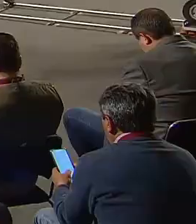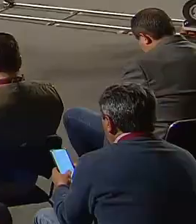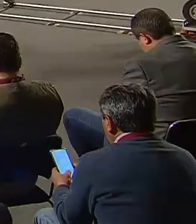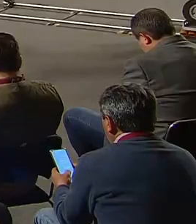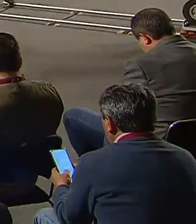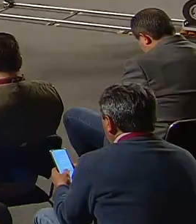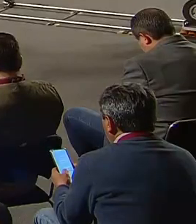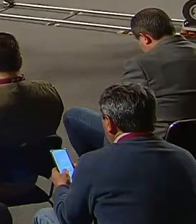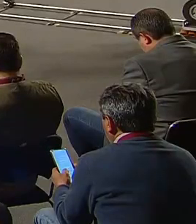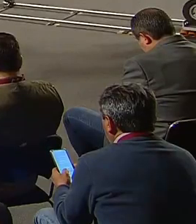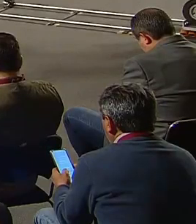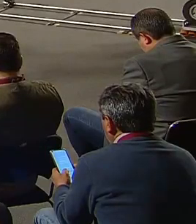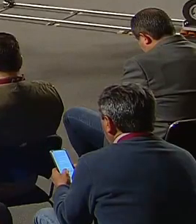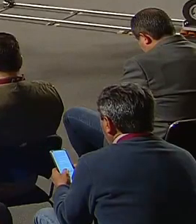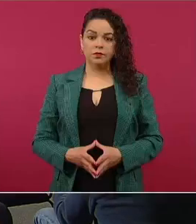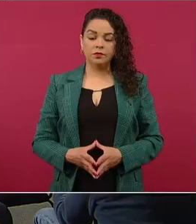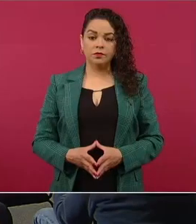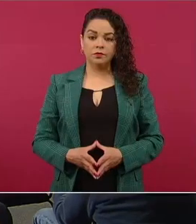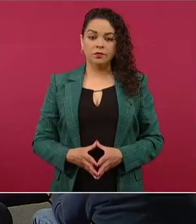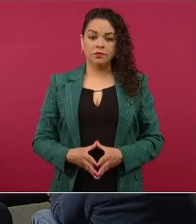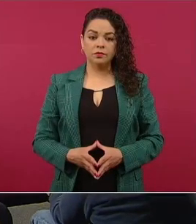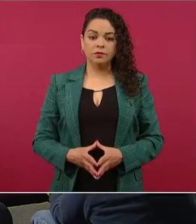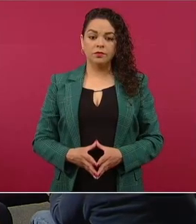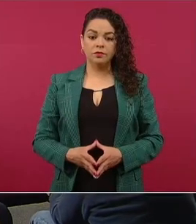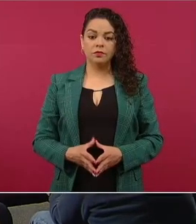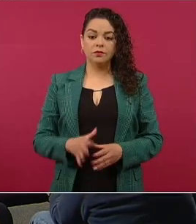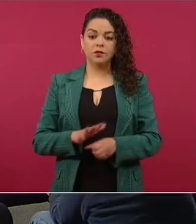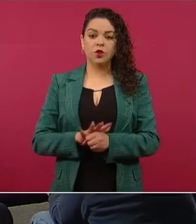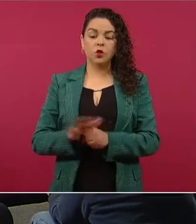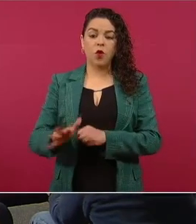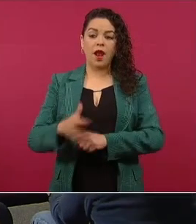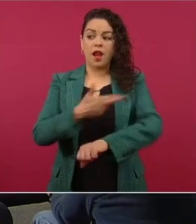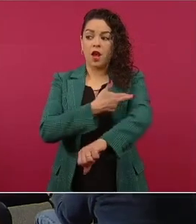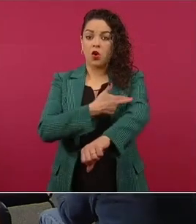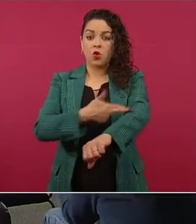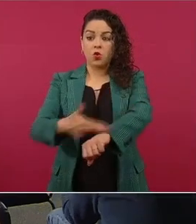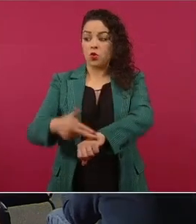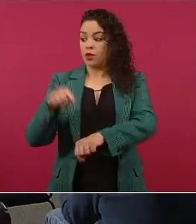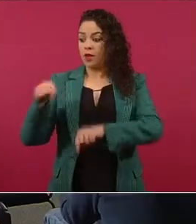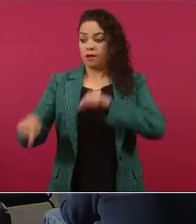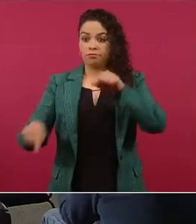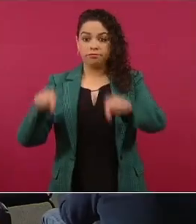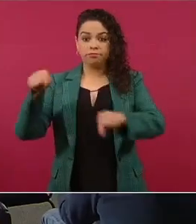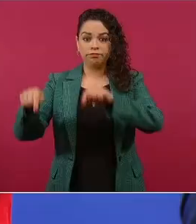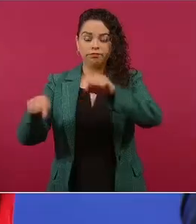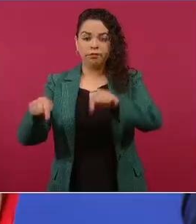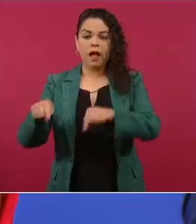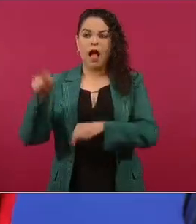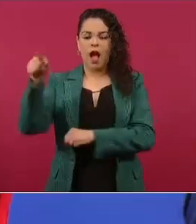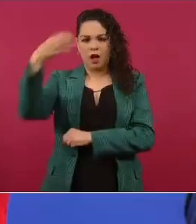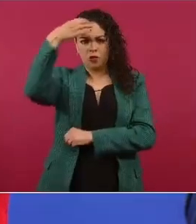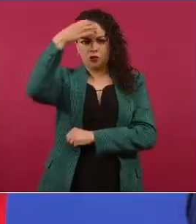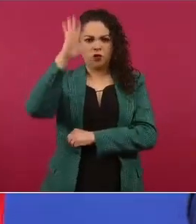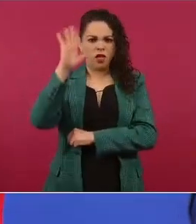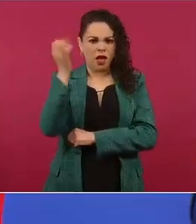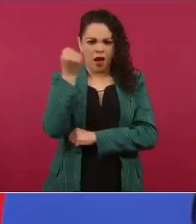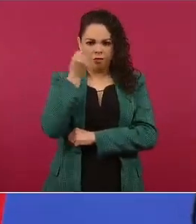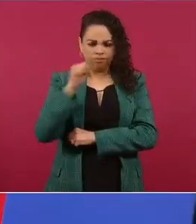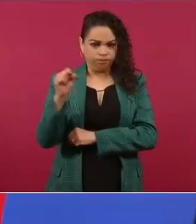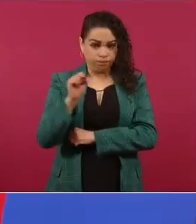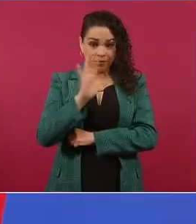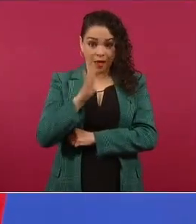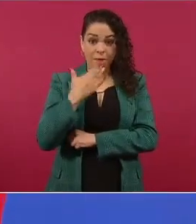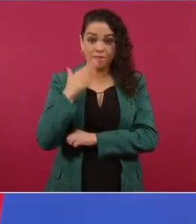y de las rutas que van a integrar el tren. Es decir, van a ir los conductores ya capacitados en forma real de dónde vienen